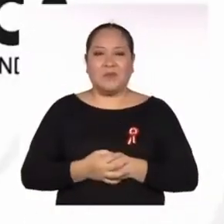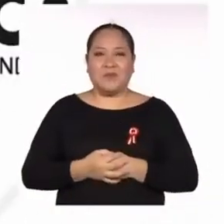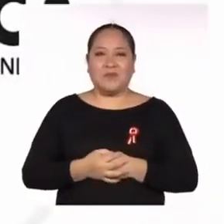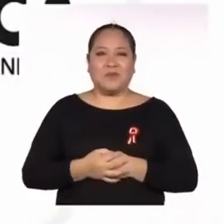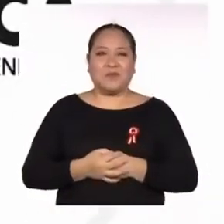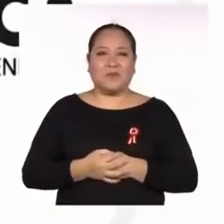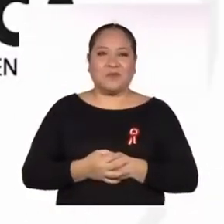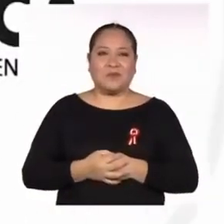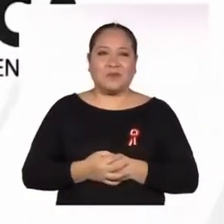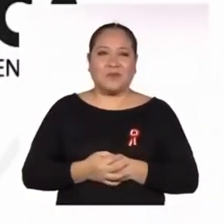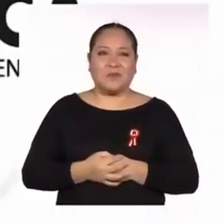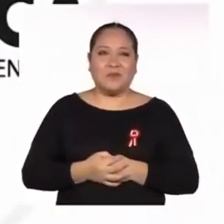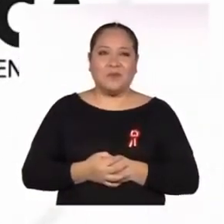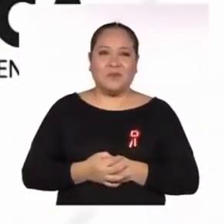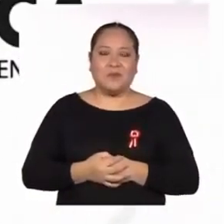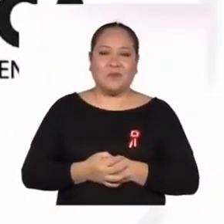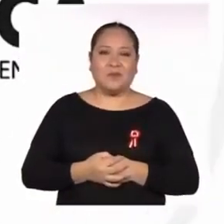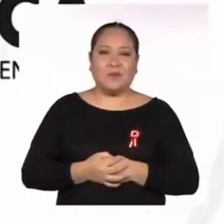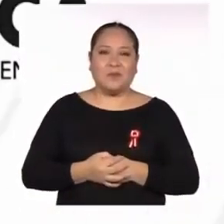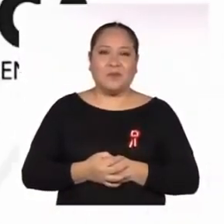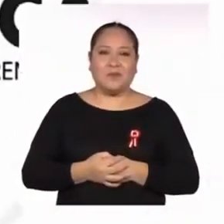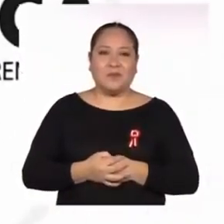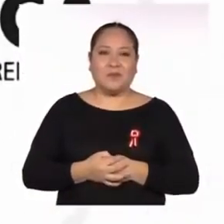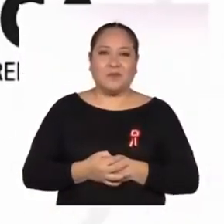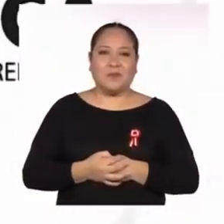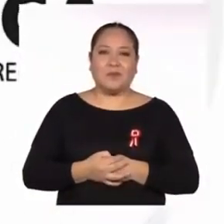y